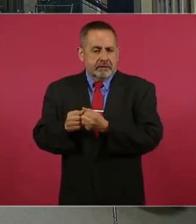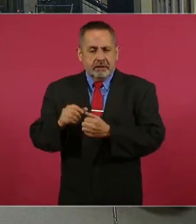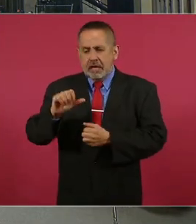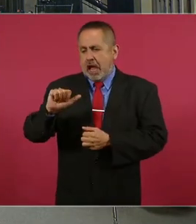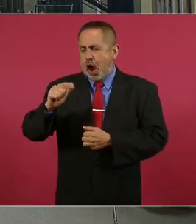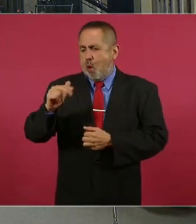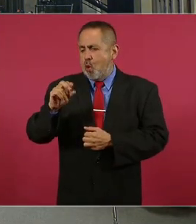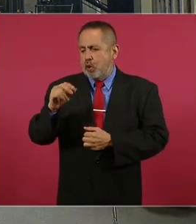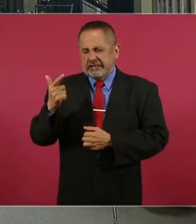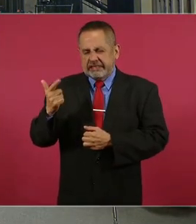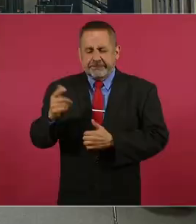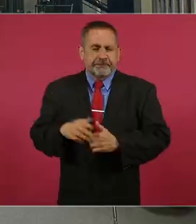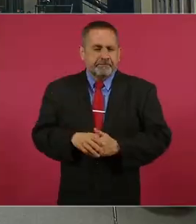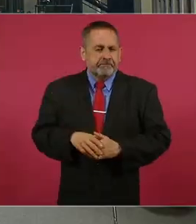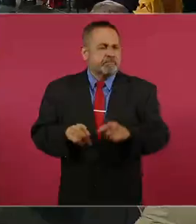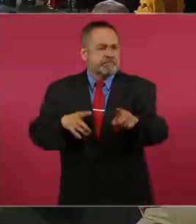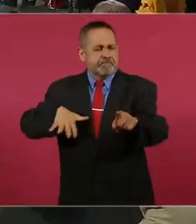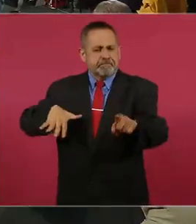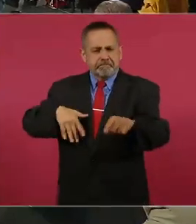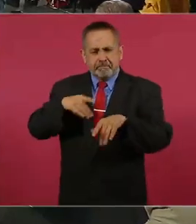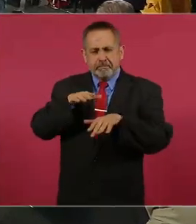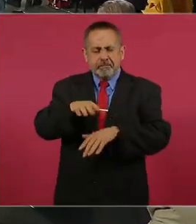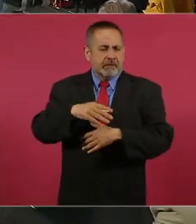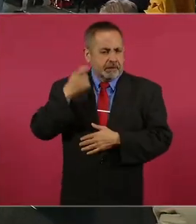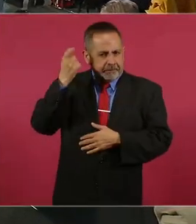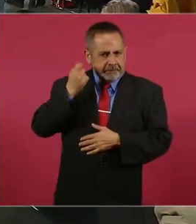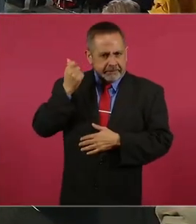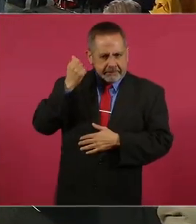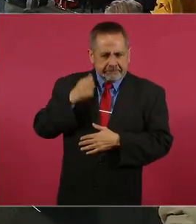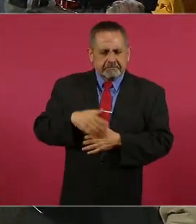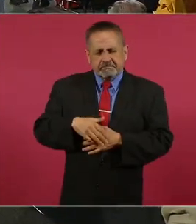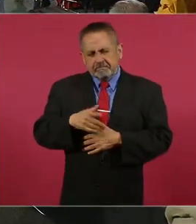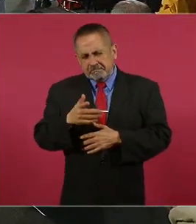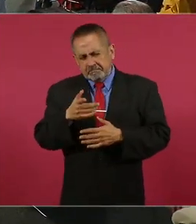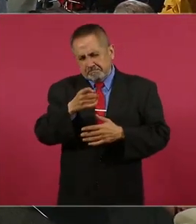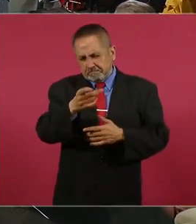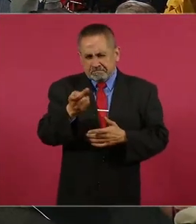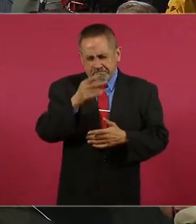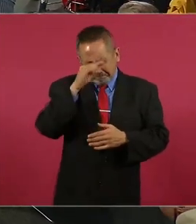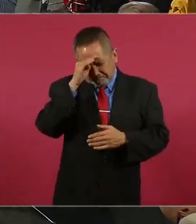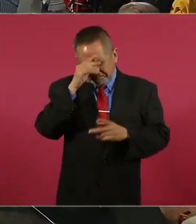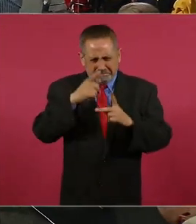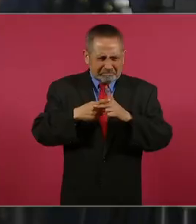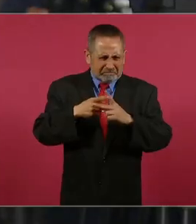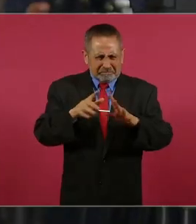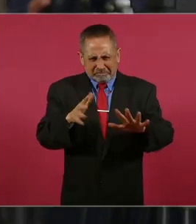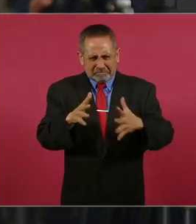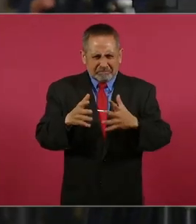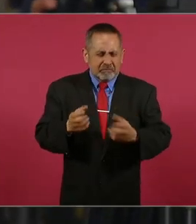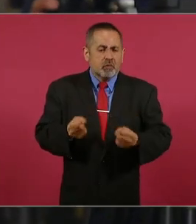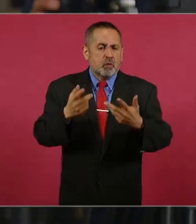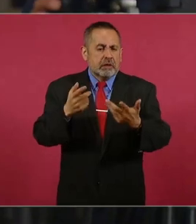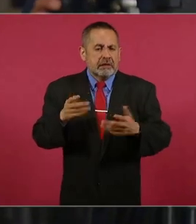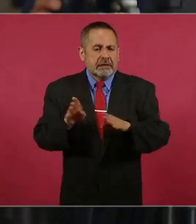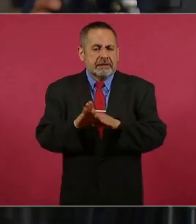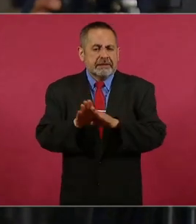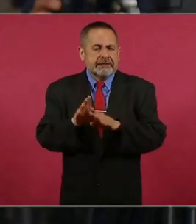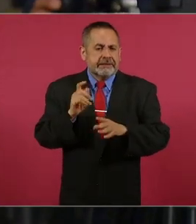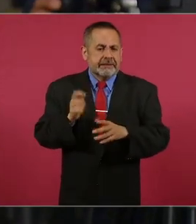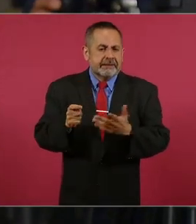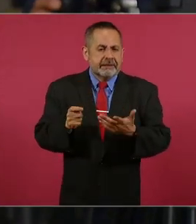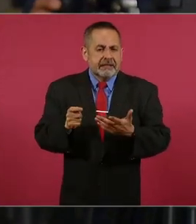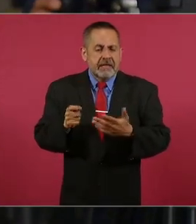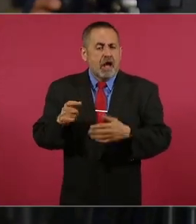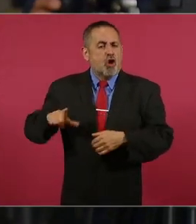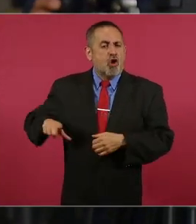Rapidísimo, ahorita que hablaba de pensiones, ¿se tiene una previsión de cuánto, con esta aportación que